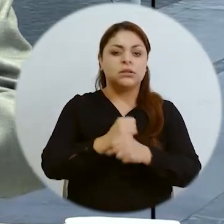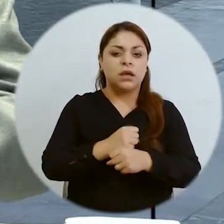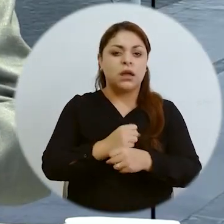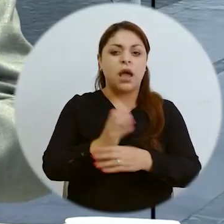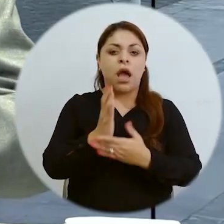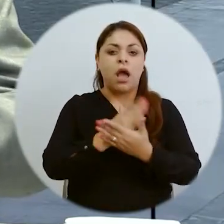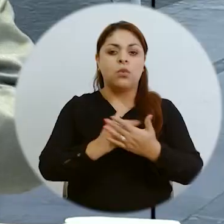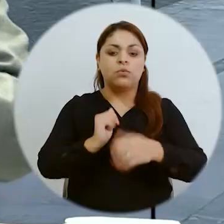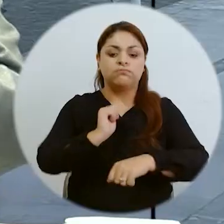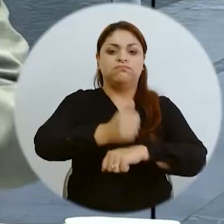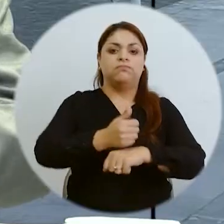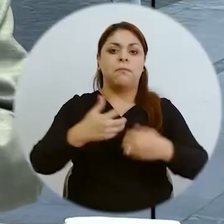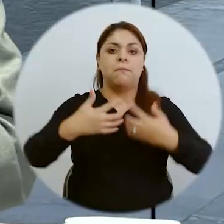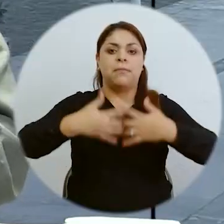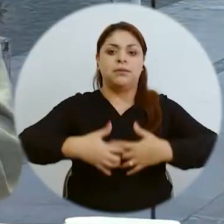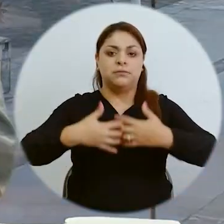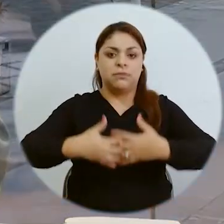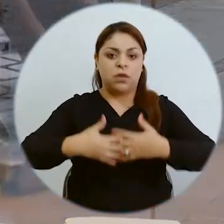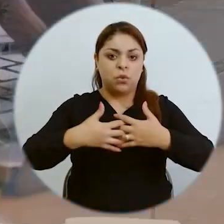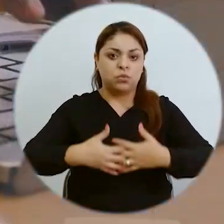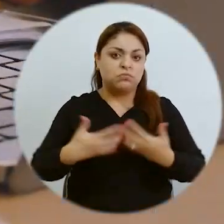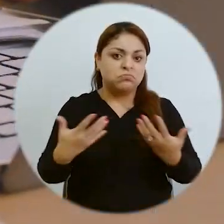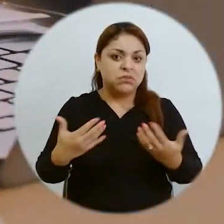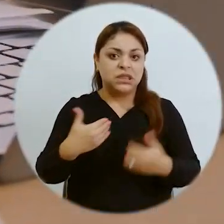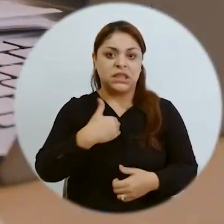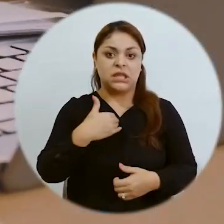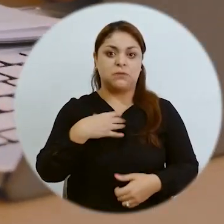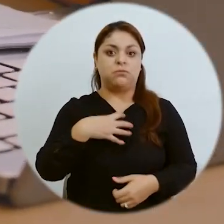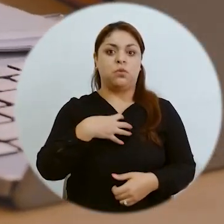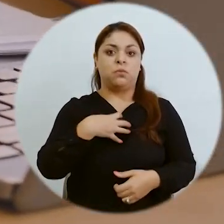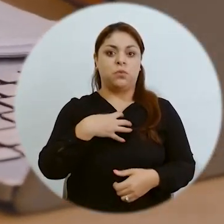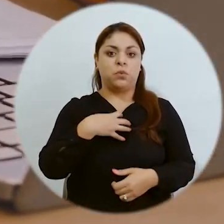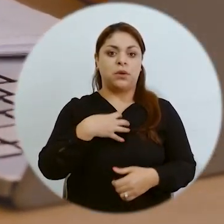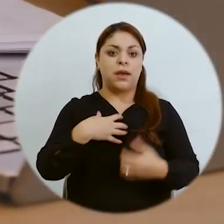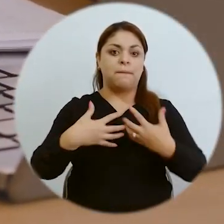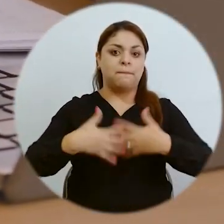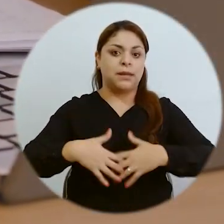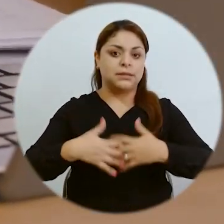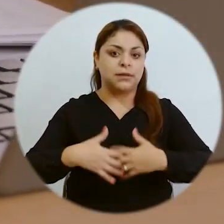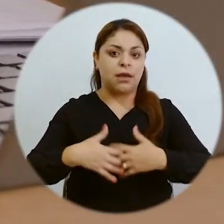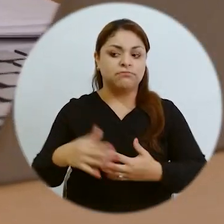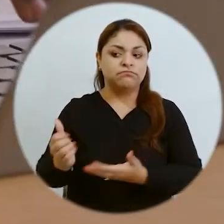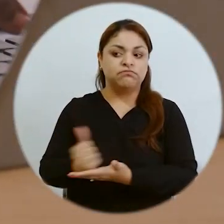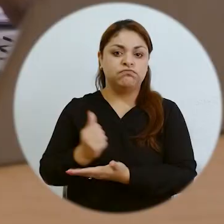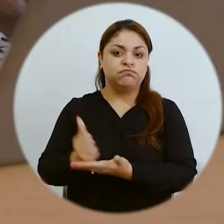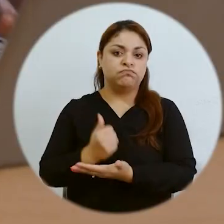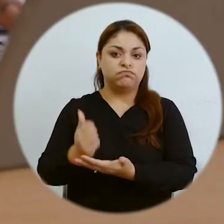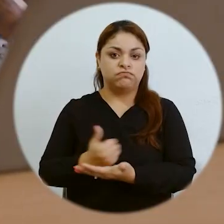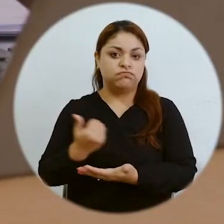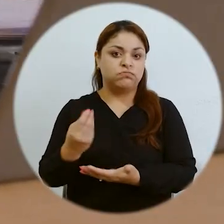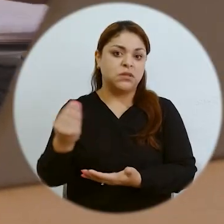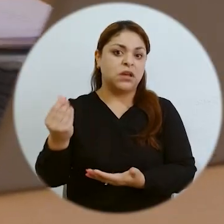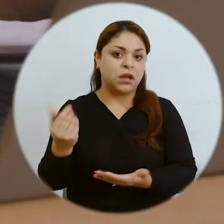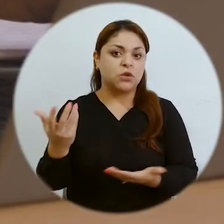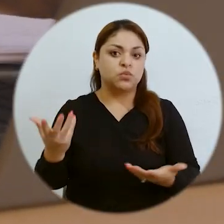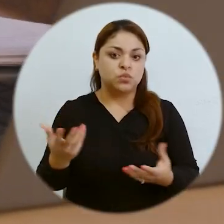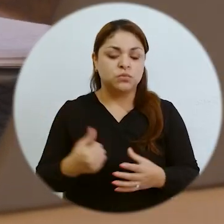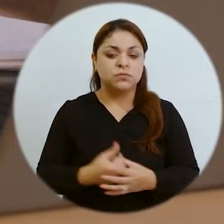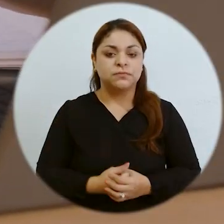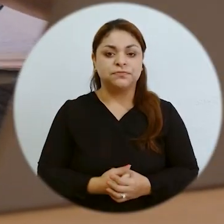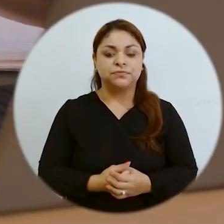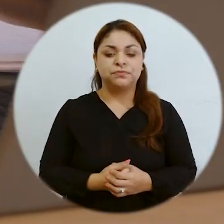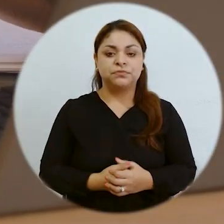tener un edificio que pueda alquilar, de apartamentos que le puedan generar un réditos,